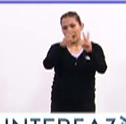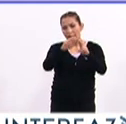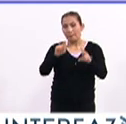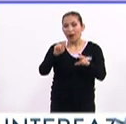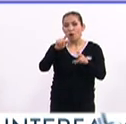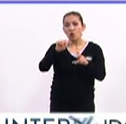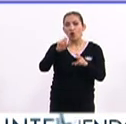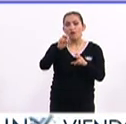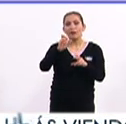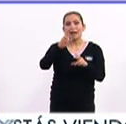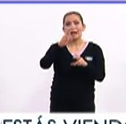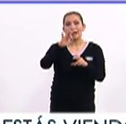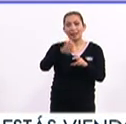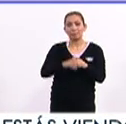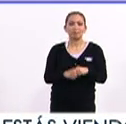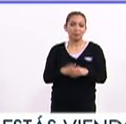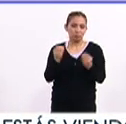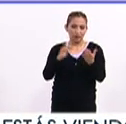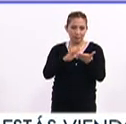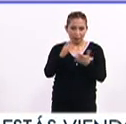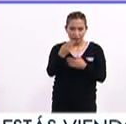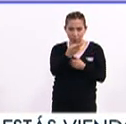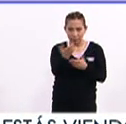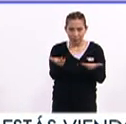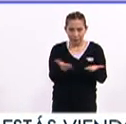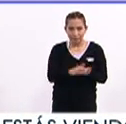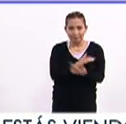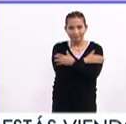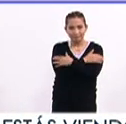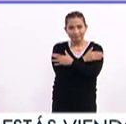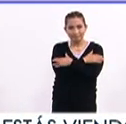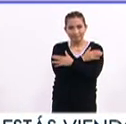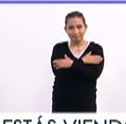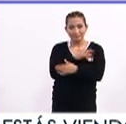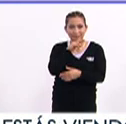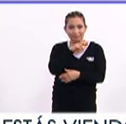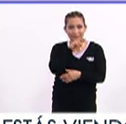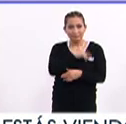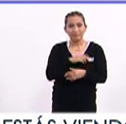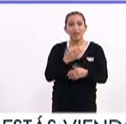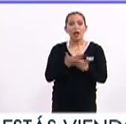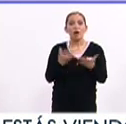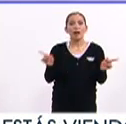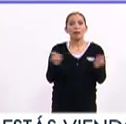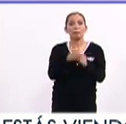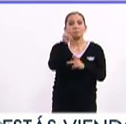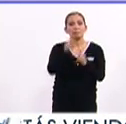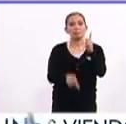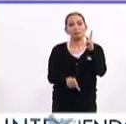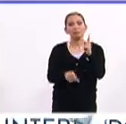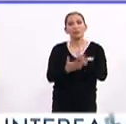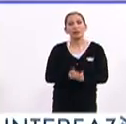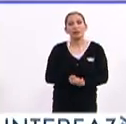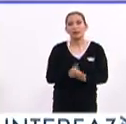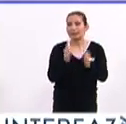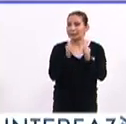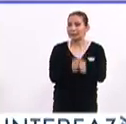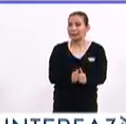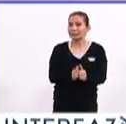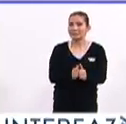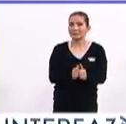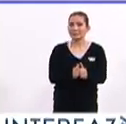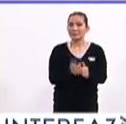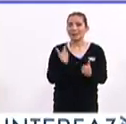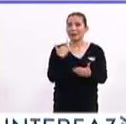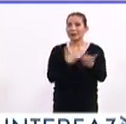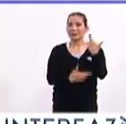Freire. Al contrario, muchas gracias a ustedes. Un fuerte abrazo y hasta pronto. Vamos a hacer una breve pausa, pero no se vayan